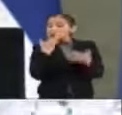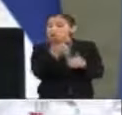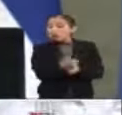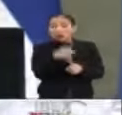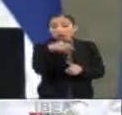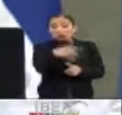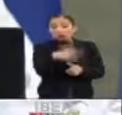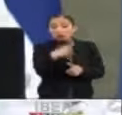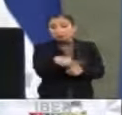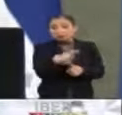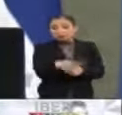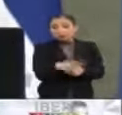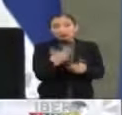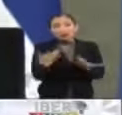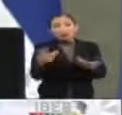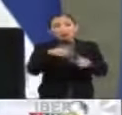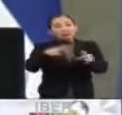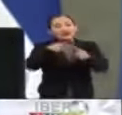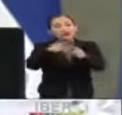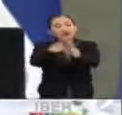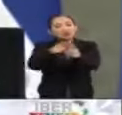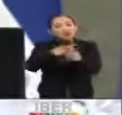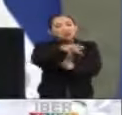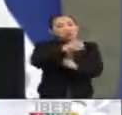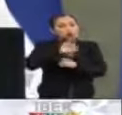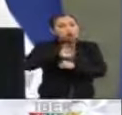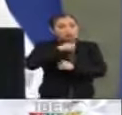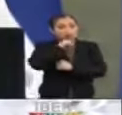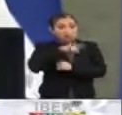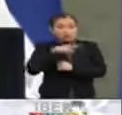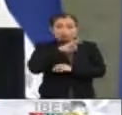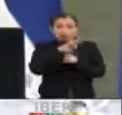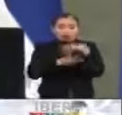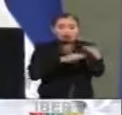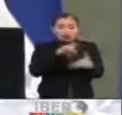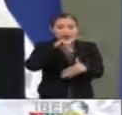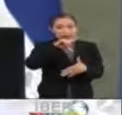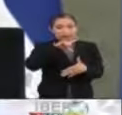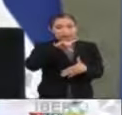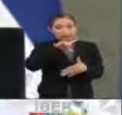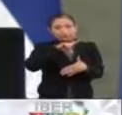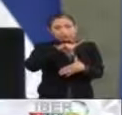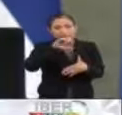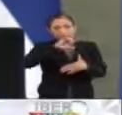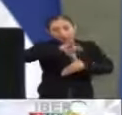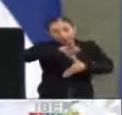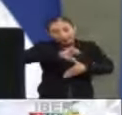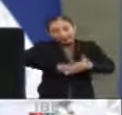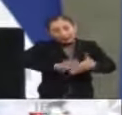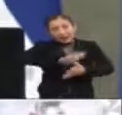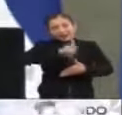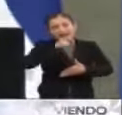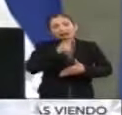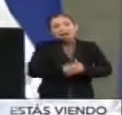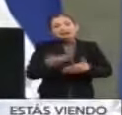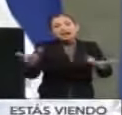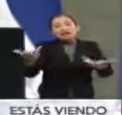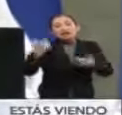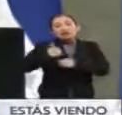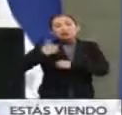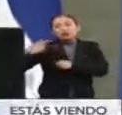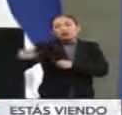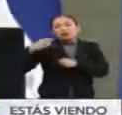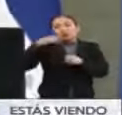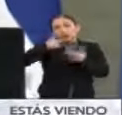de los distintas Fuerzas Armadas, incluyendo todas las de América del Sur, a lo que hacen los soldados